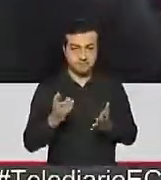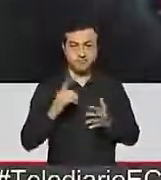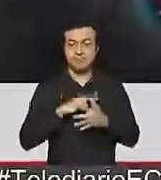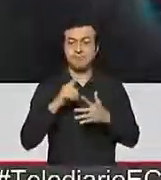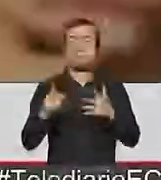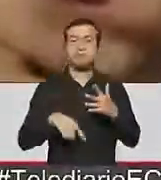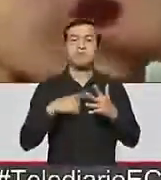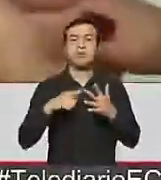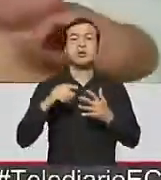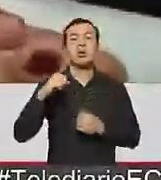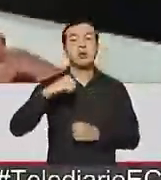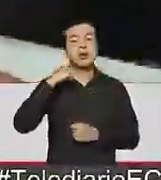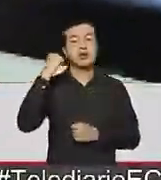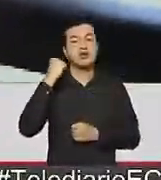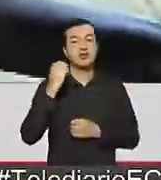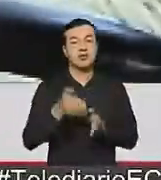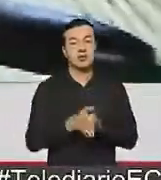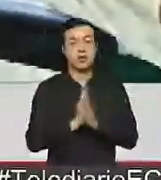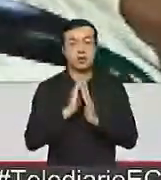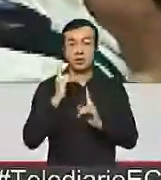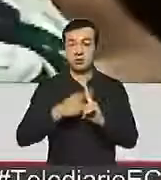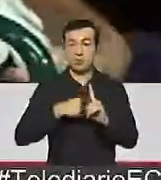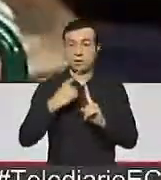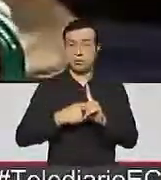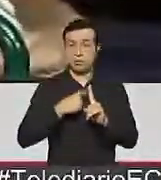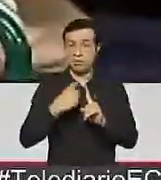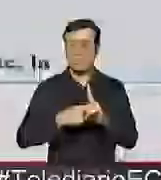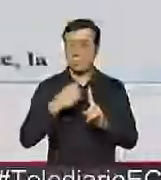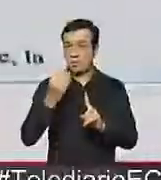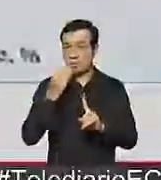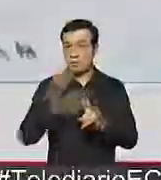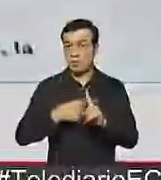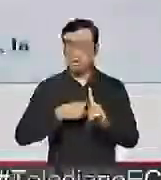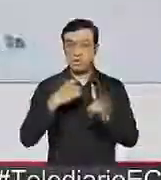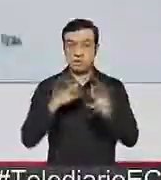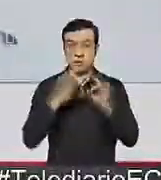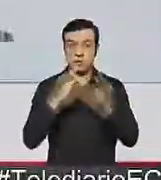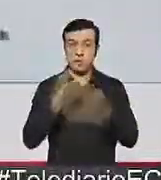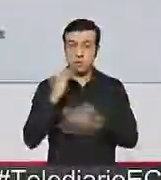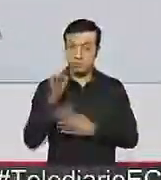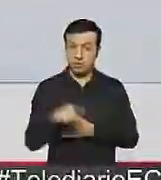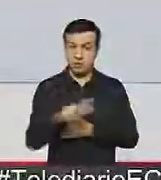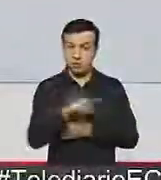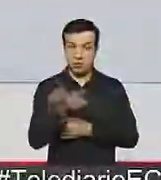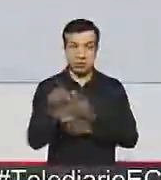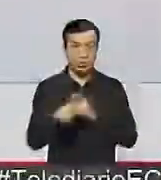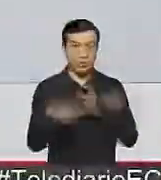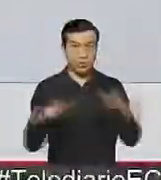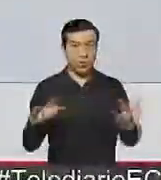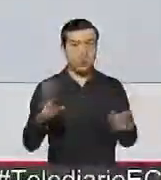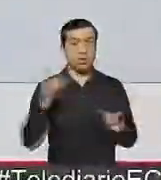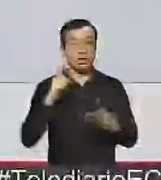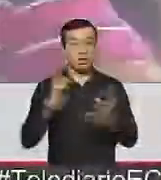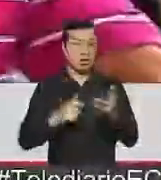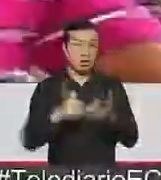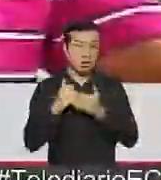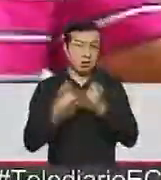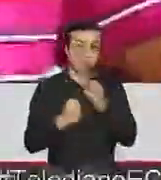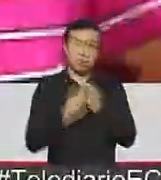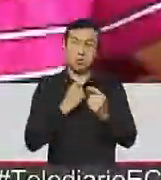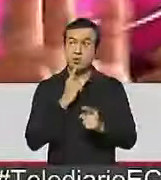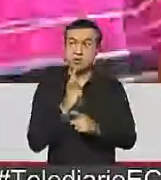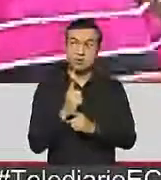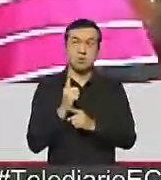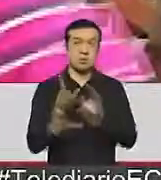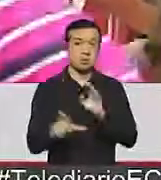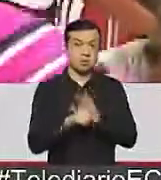es el derecho a solicitar una pensión alimenticia a los familiares de un adulto mayor que se encuentre en situación de vulnerabilidad. Esta ley